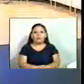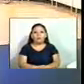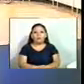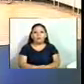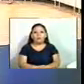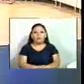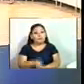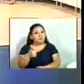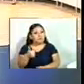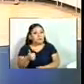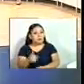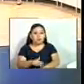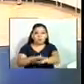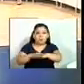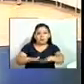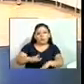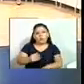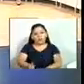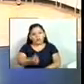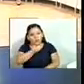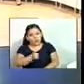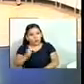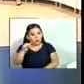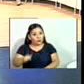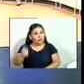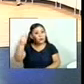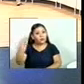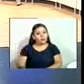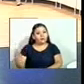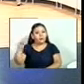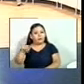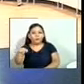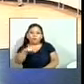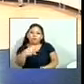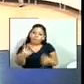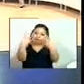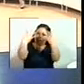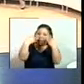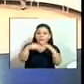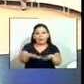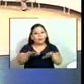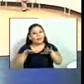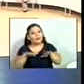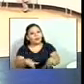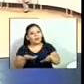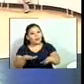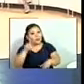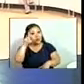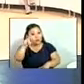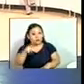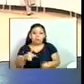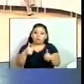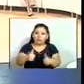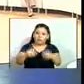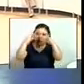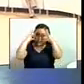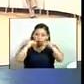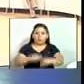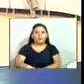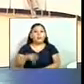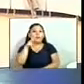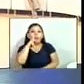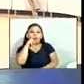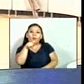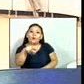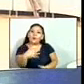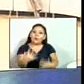Bien, llegamos al final de esta entrega informativa correspondiente este miércoles agradecemos como siempre su sintonía les deseamos que tengan una buena noche Gracias